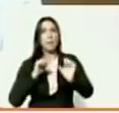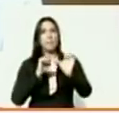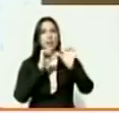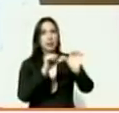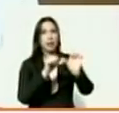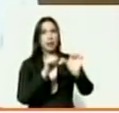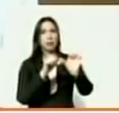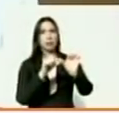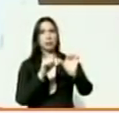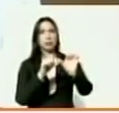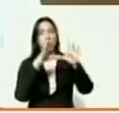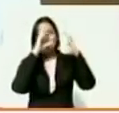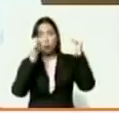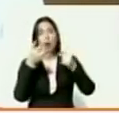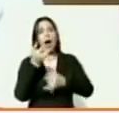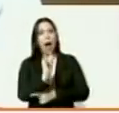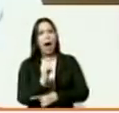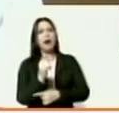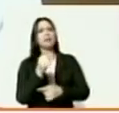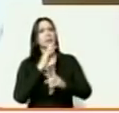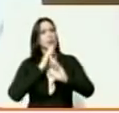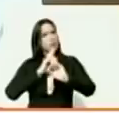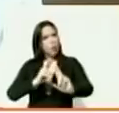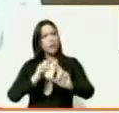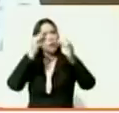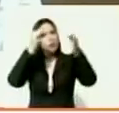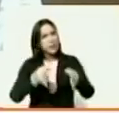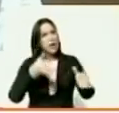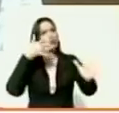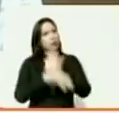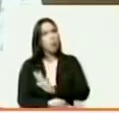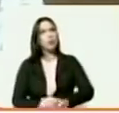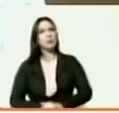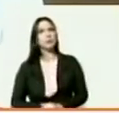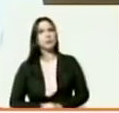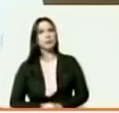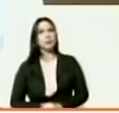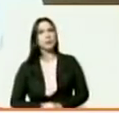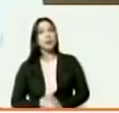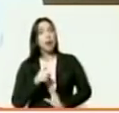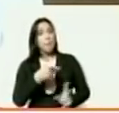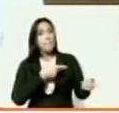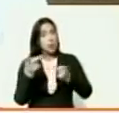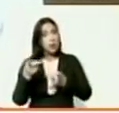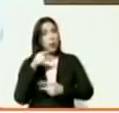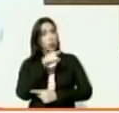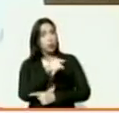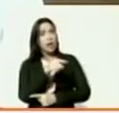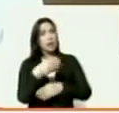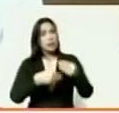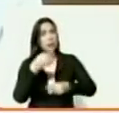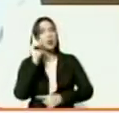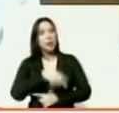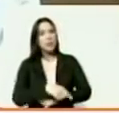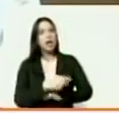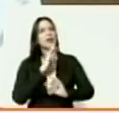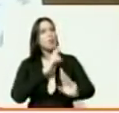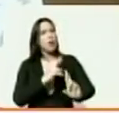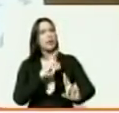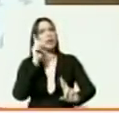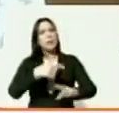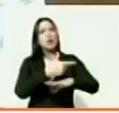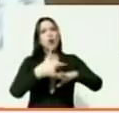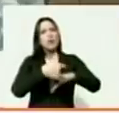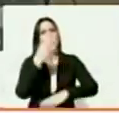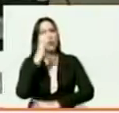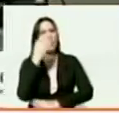canal consular, si ha habido algún tipo de respuesta oficial o extraoficial a esa invitación que usted hizo y también la respuesta que dio el gobierno